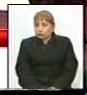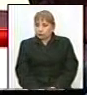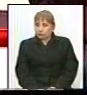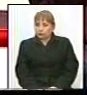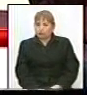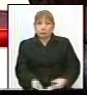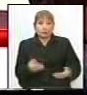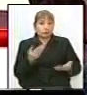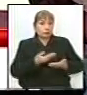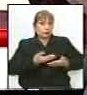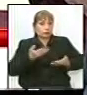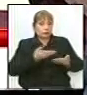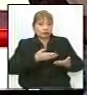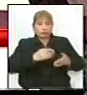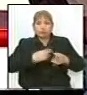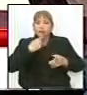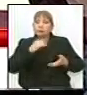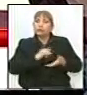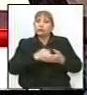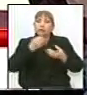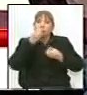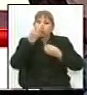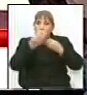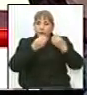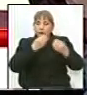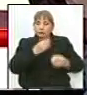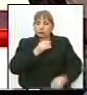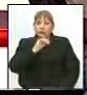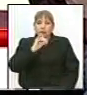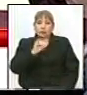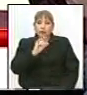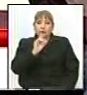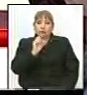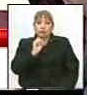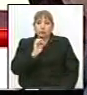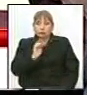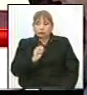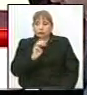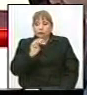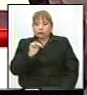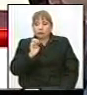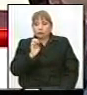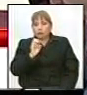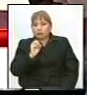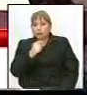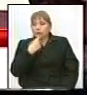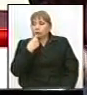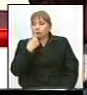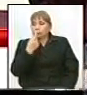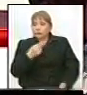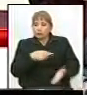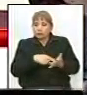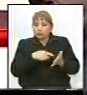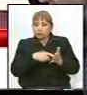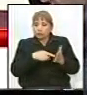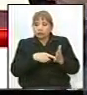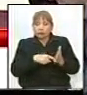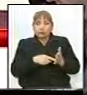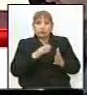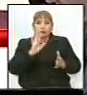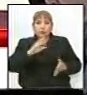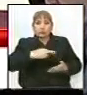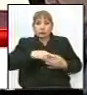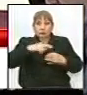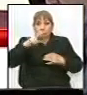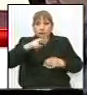en cuanto a lo expresado por el señor Yuyes Mesa, nos indica que en su región